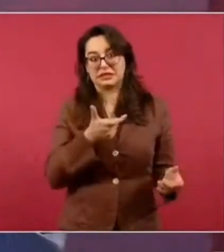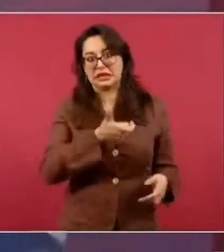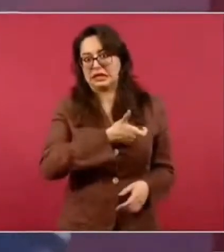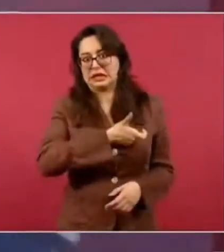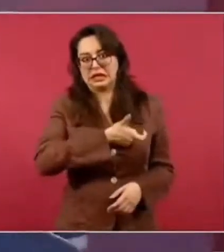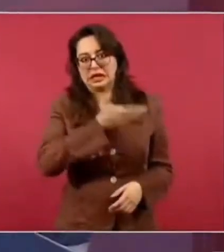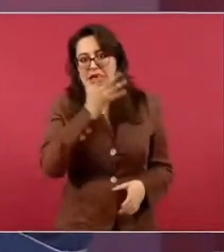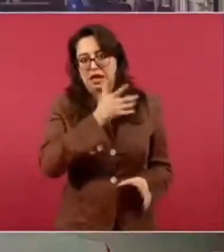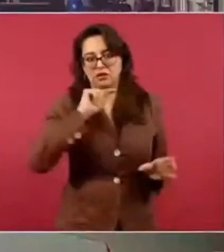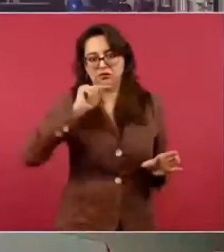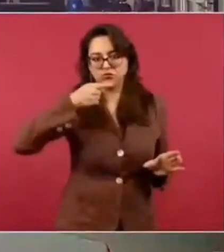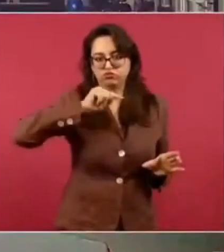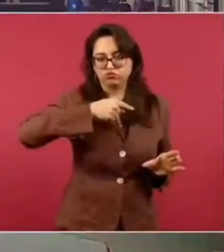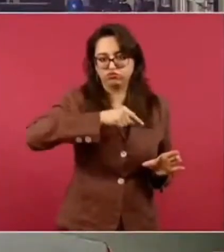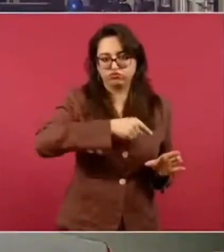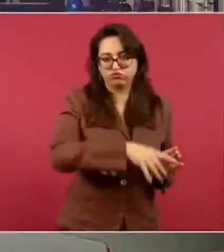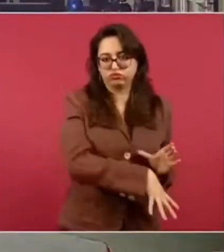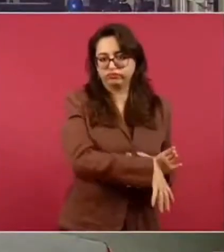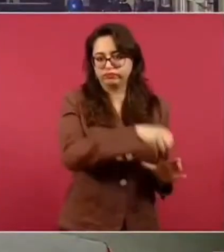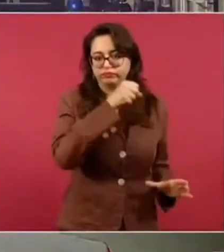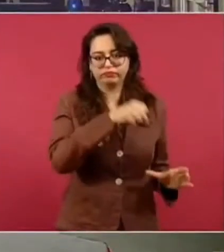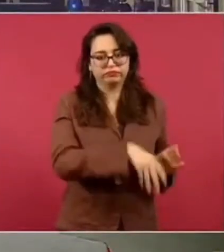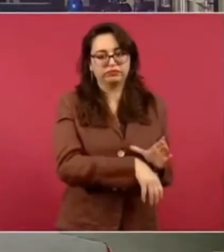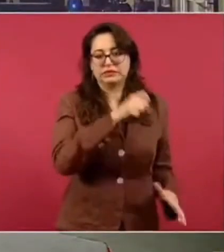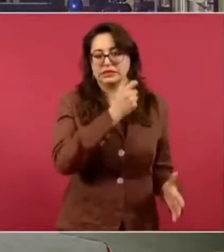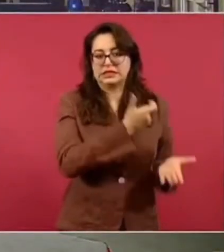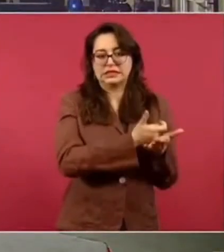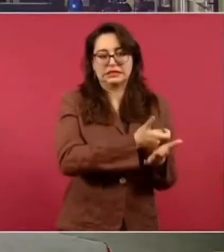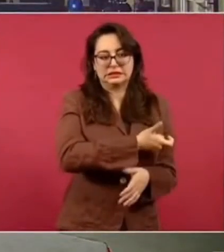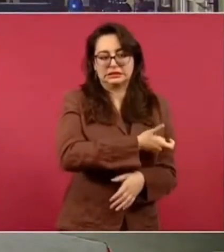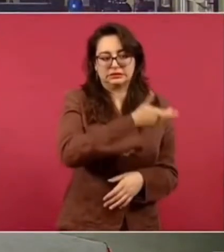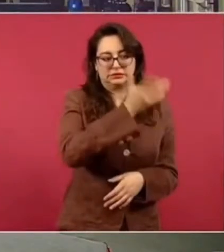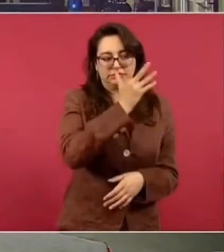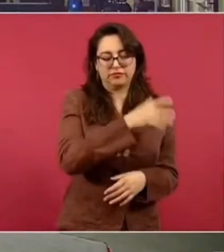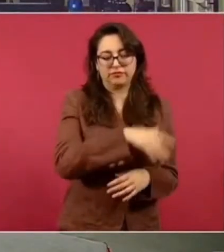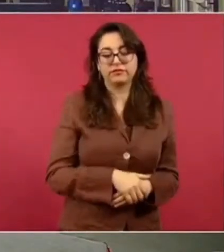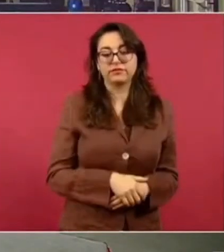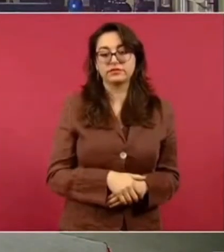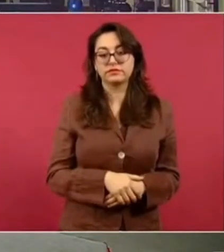sobre el petróleo que está en tierra y en aguas someras.